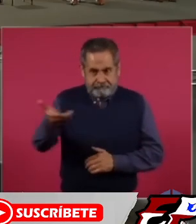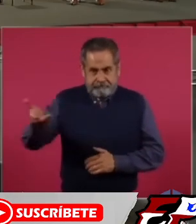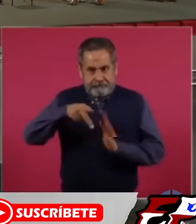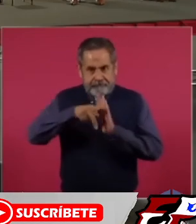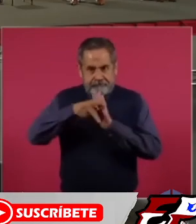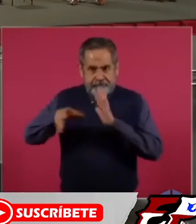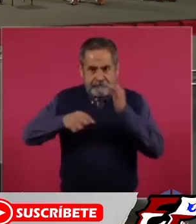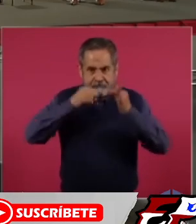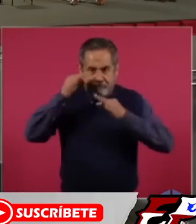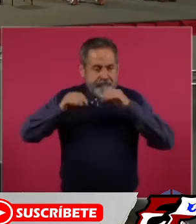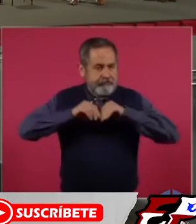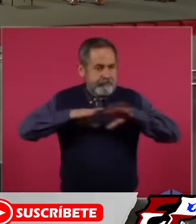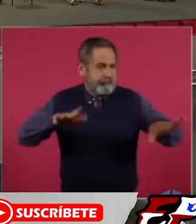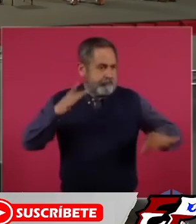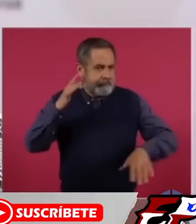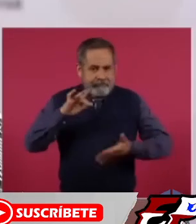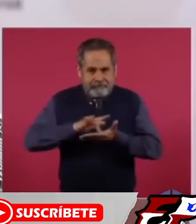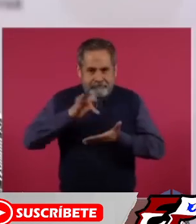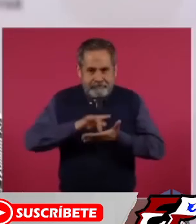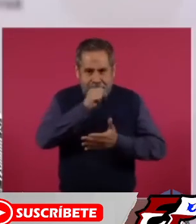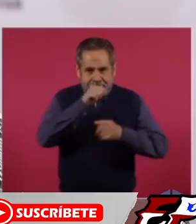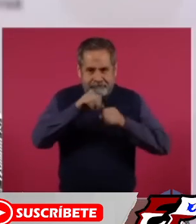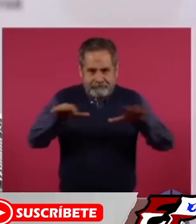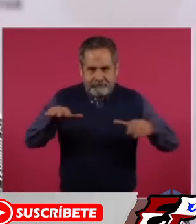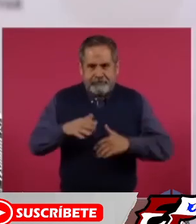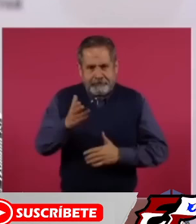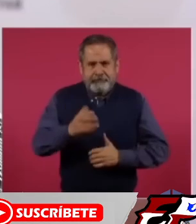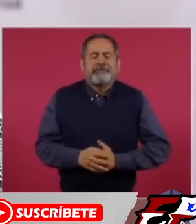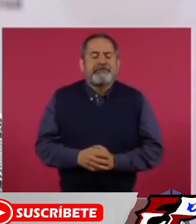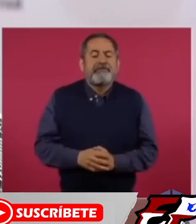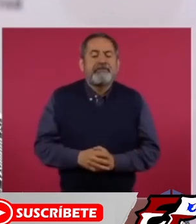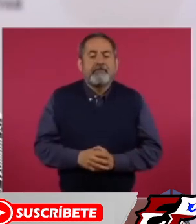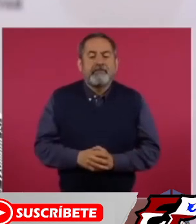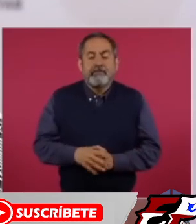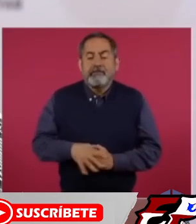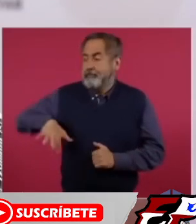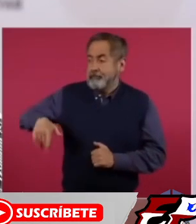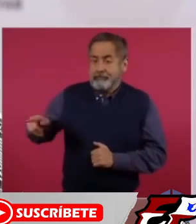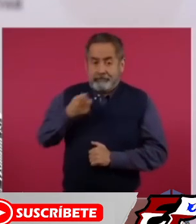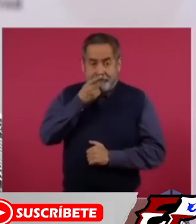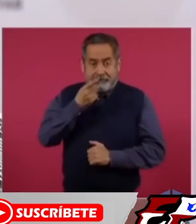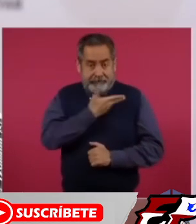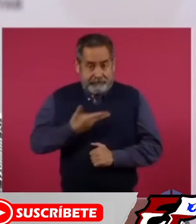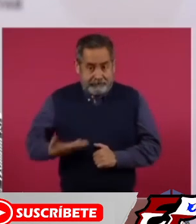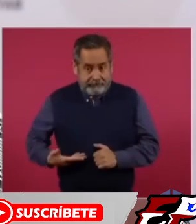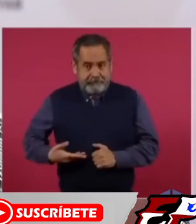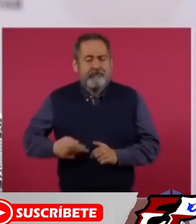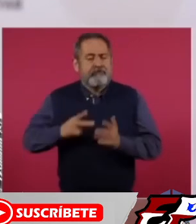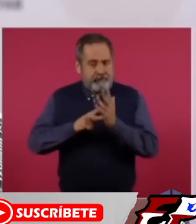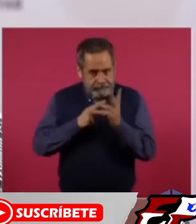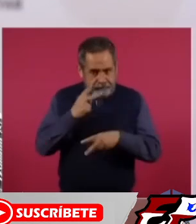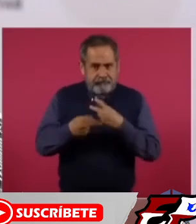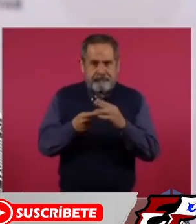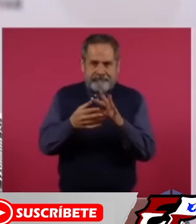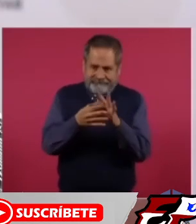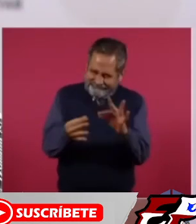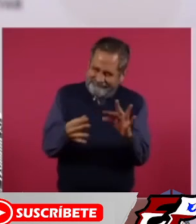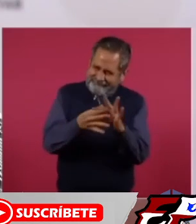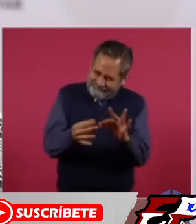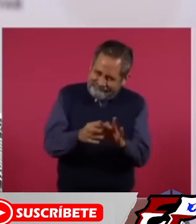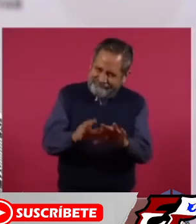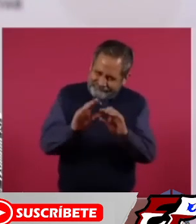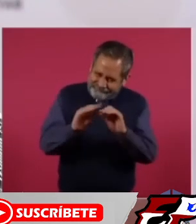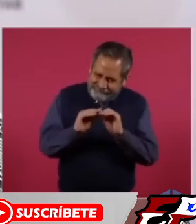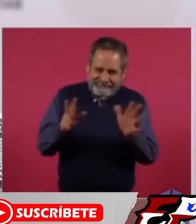comunicación, a los que nos escuchan, y como bien señalaba el presidente, vamos a reiterar el día de